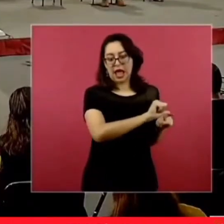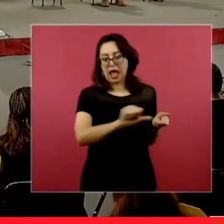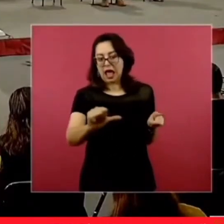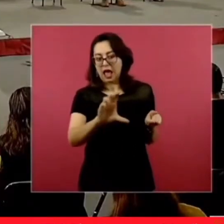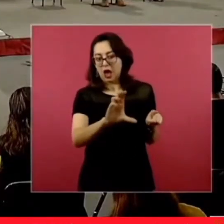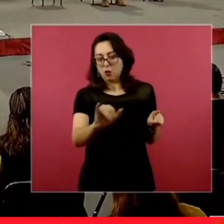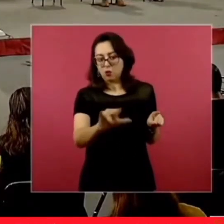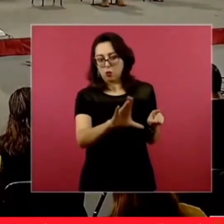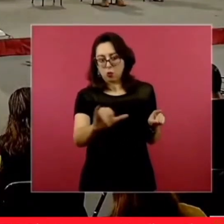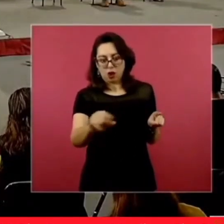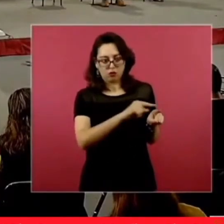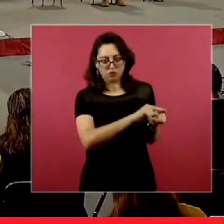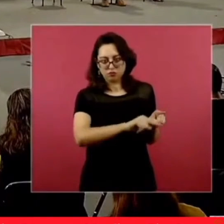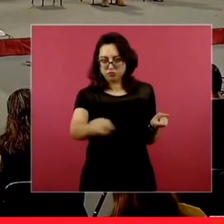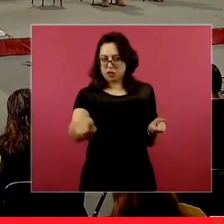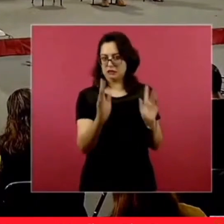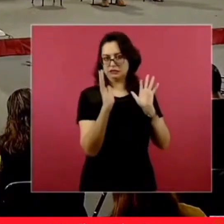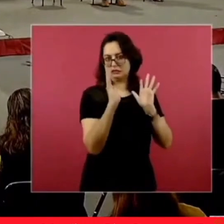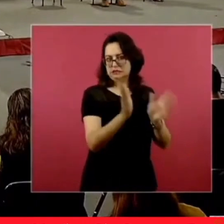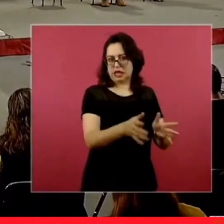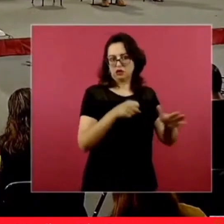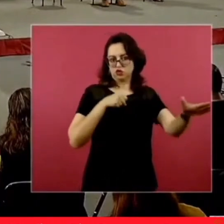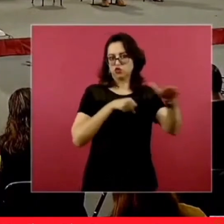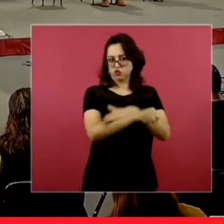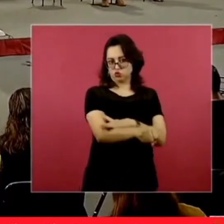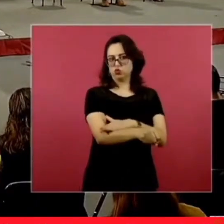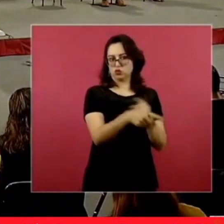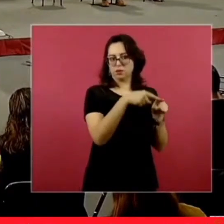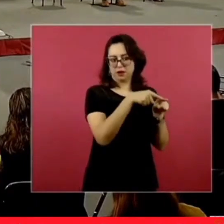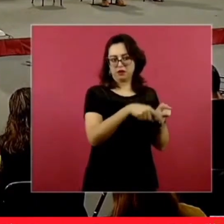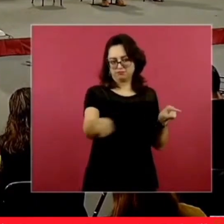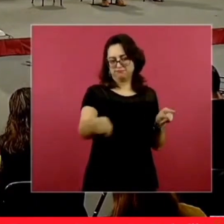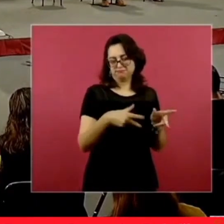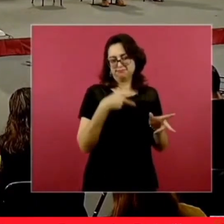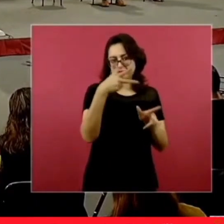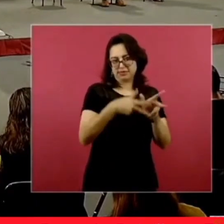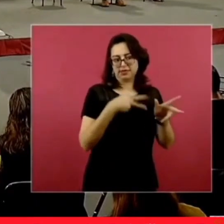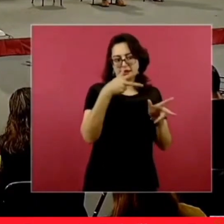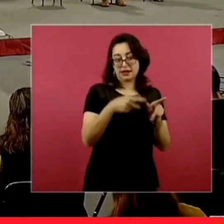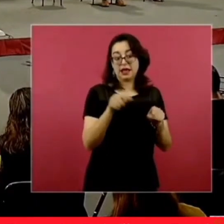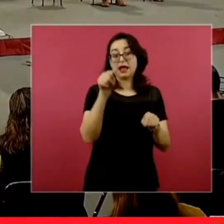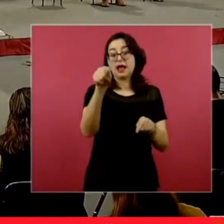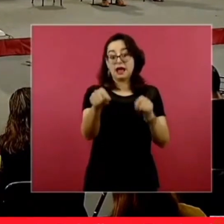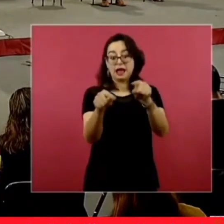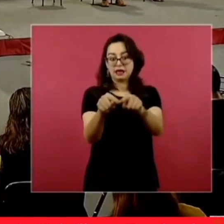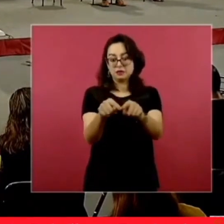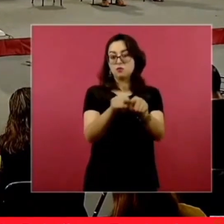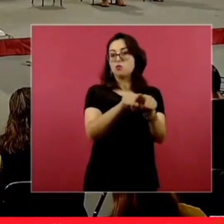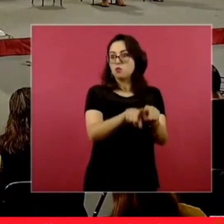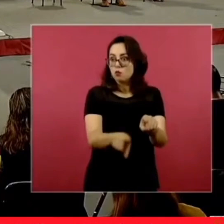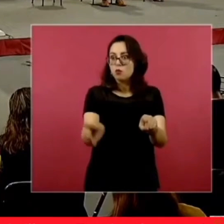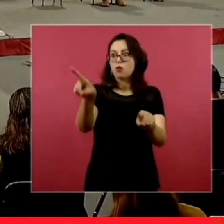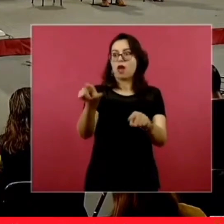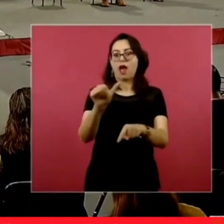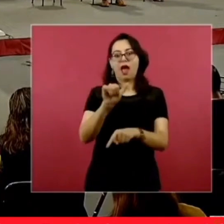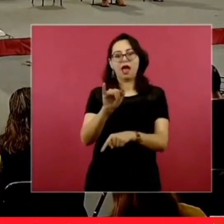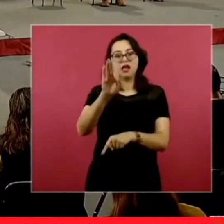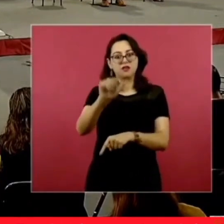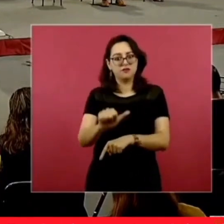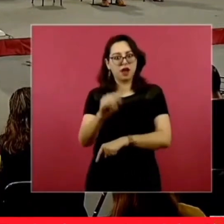nueva línea que conectará la estación de Buenavista, casi en el centro de la Ciudad de México, con el Aeropuerto